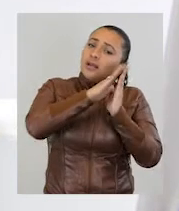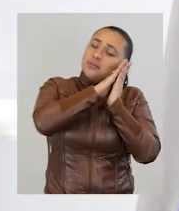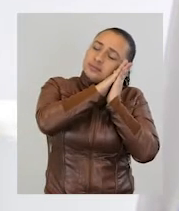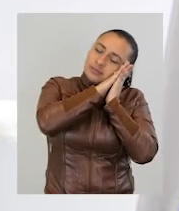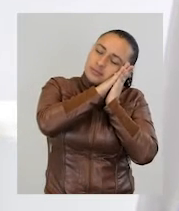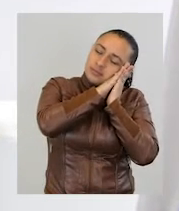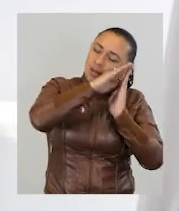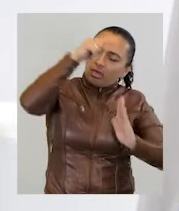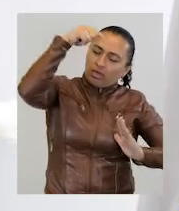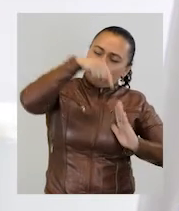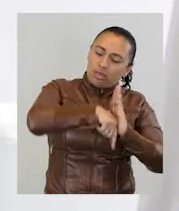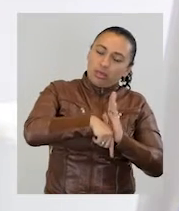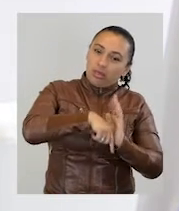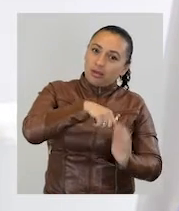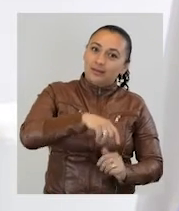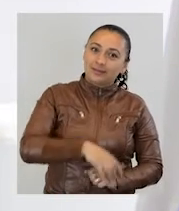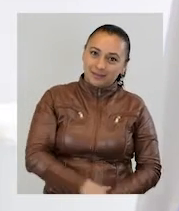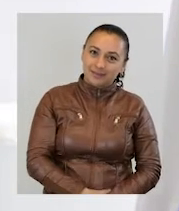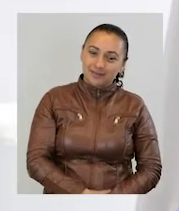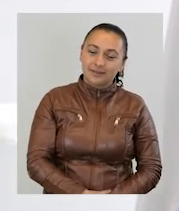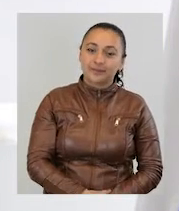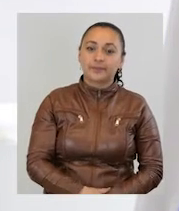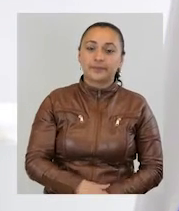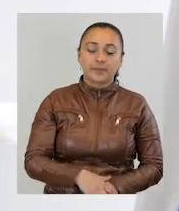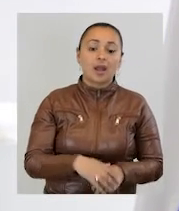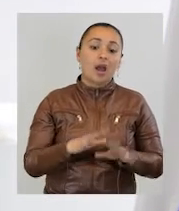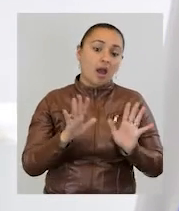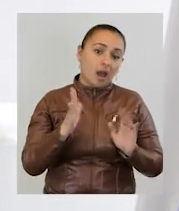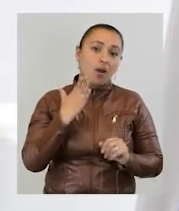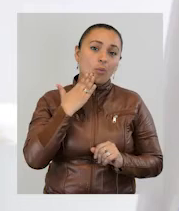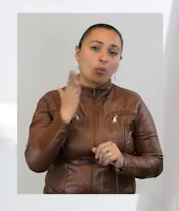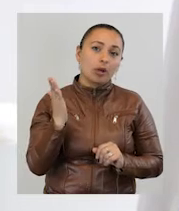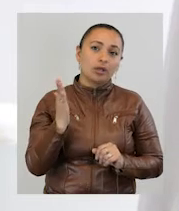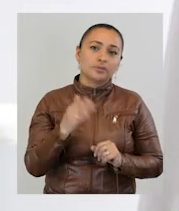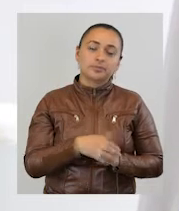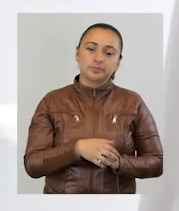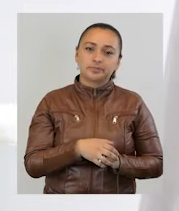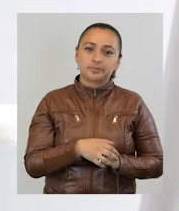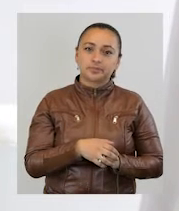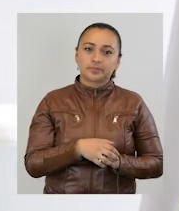Estaban rendidos de sueño. Sería bueno que nos quedáramos.